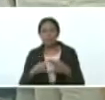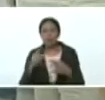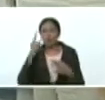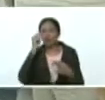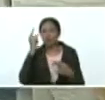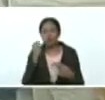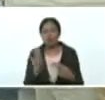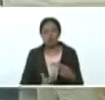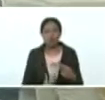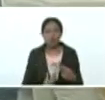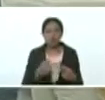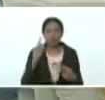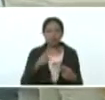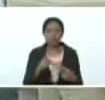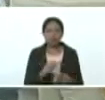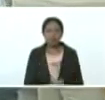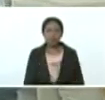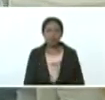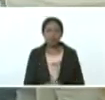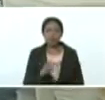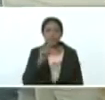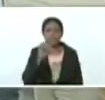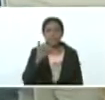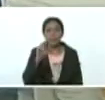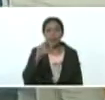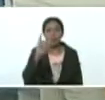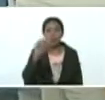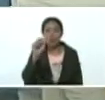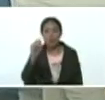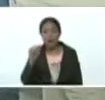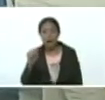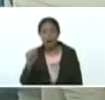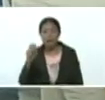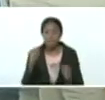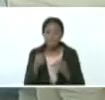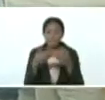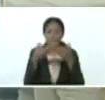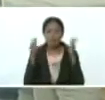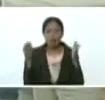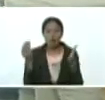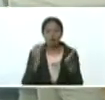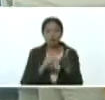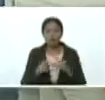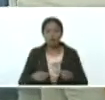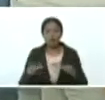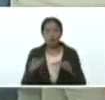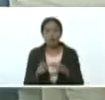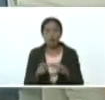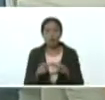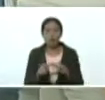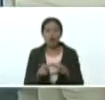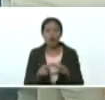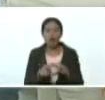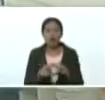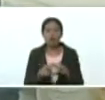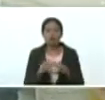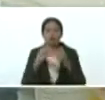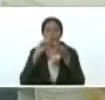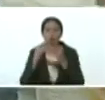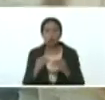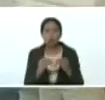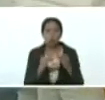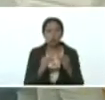la alcaldesa Miriam Loreto, para inaugurar la unidad de hemodiálisis doctor José